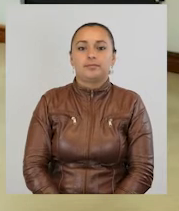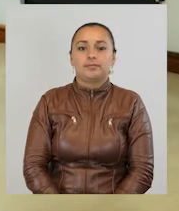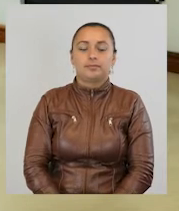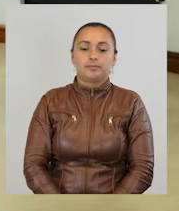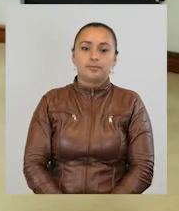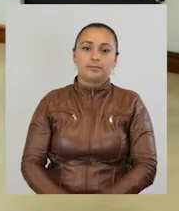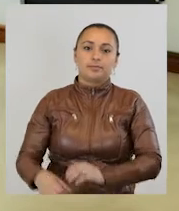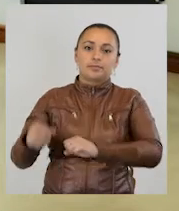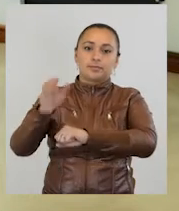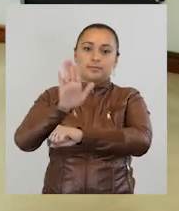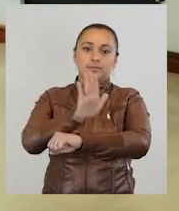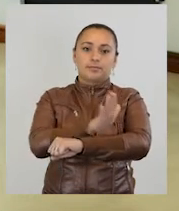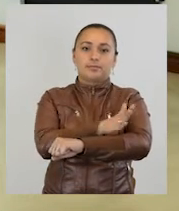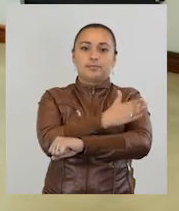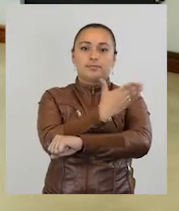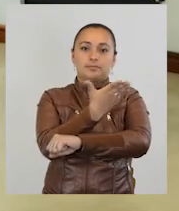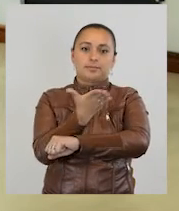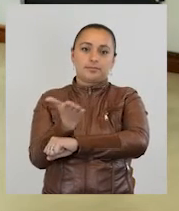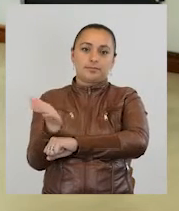paz.